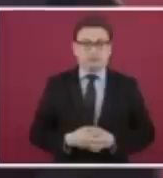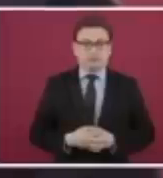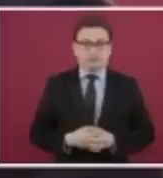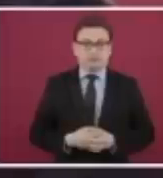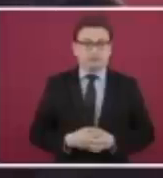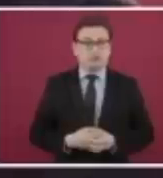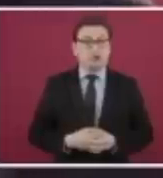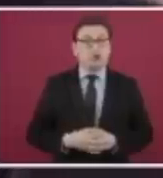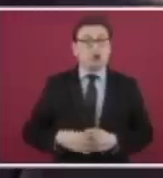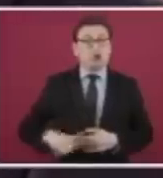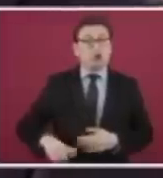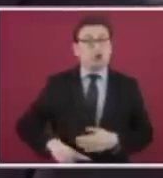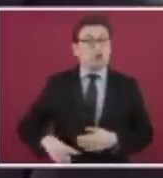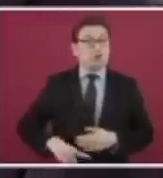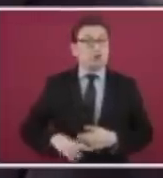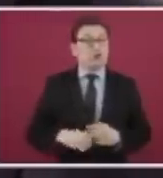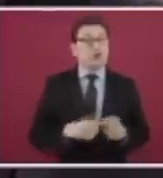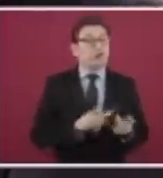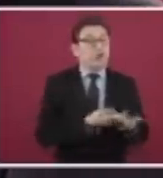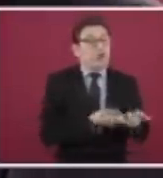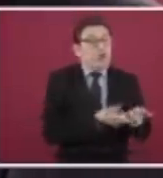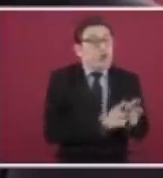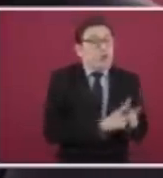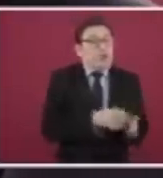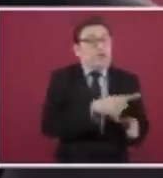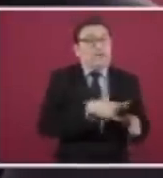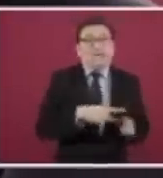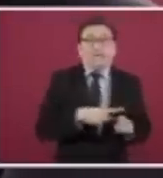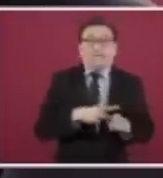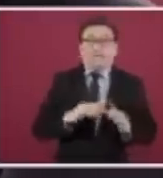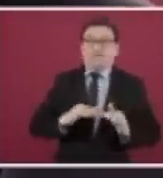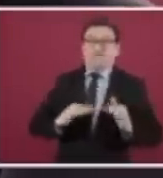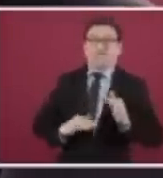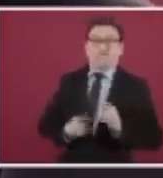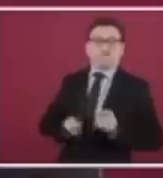el gobierno por una minoría.